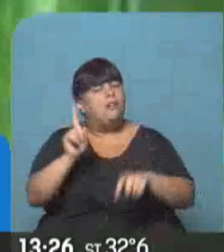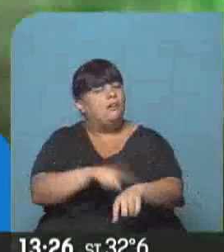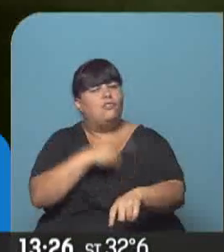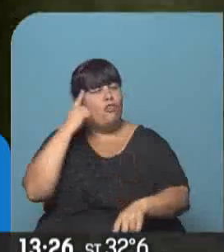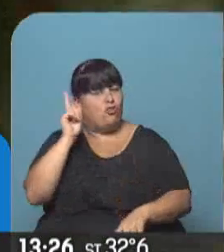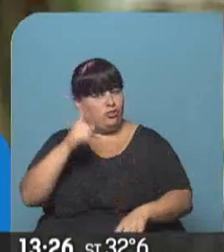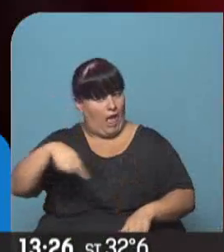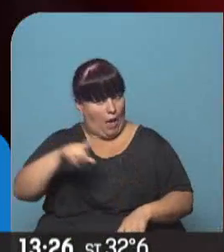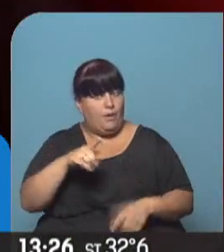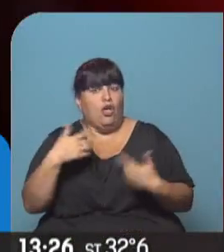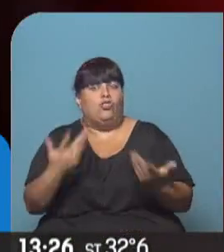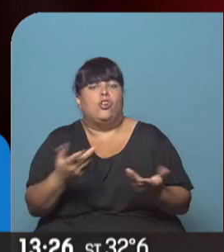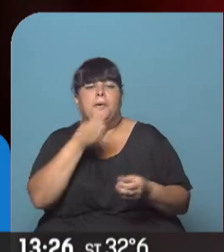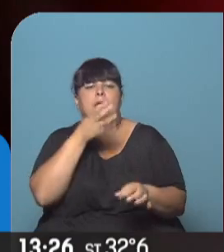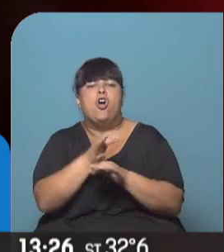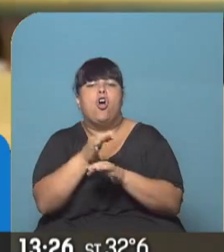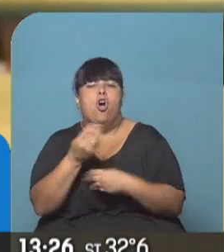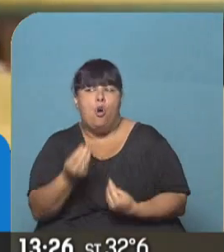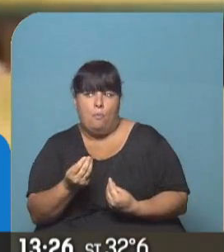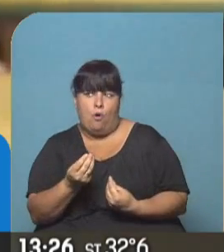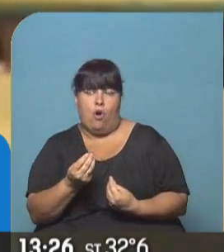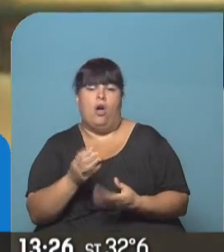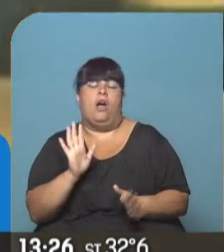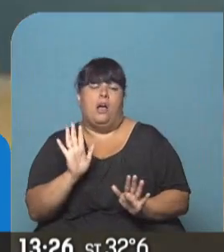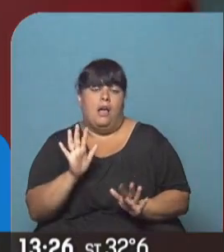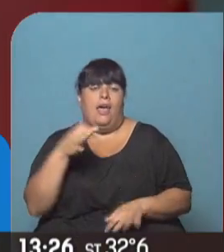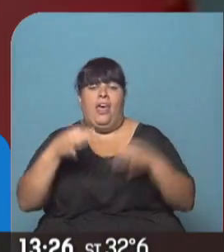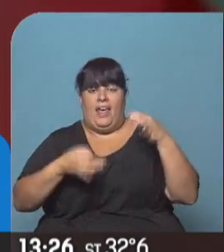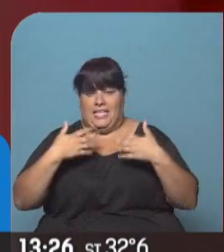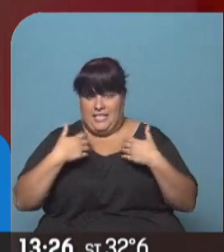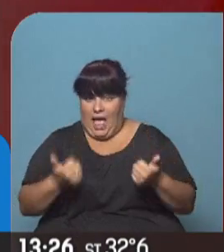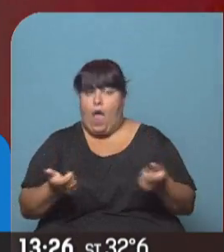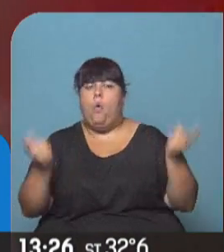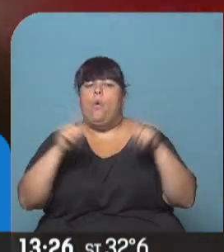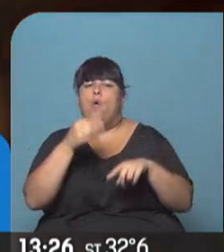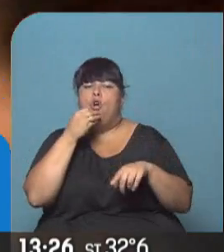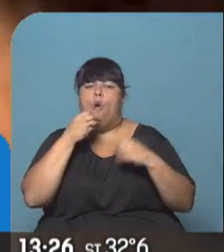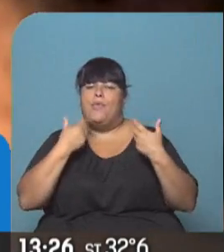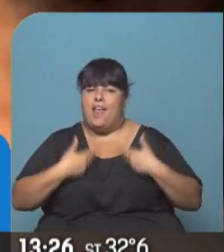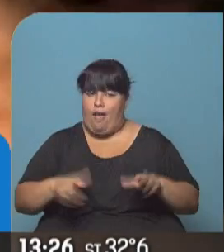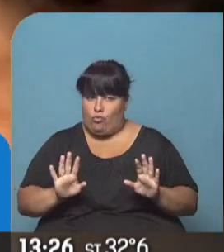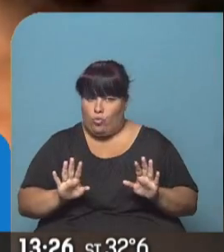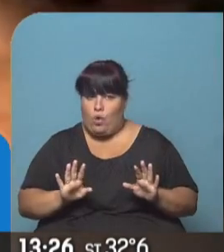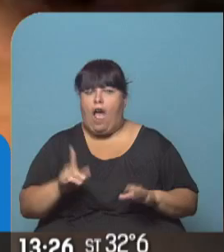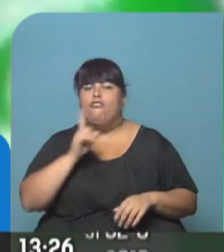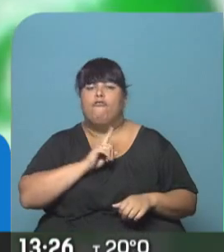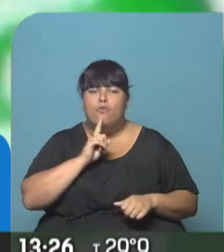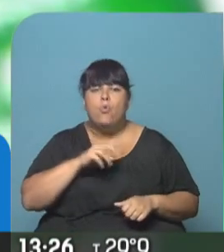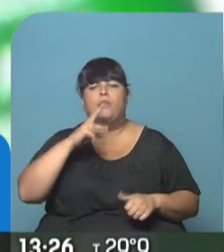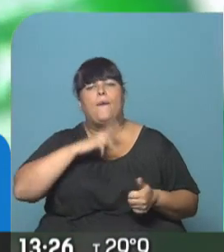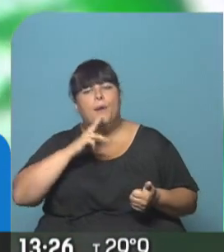no lo sabe entonces la recomendación sería dieta sana volver a la alimentación más natural frutas